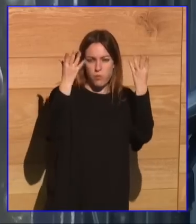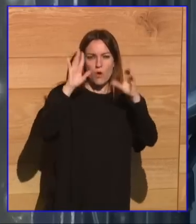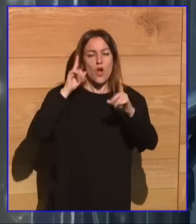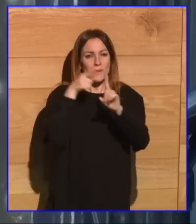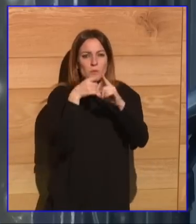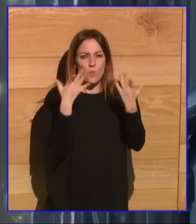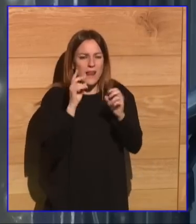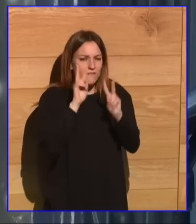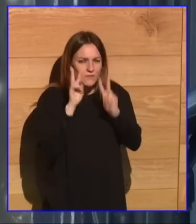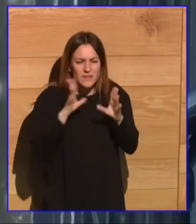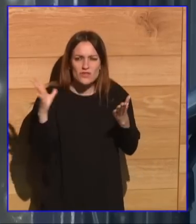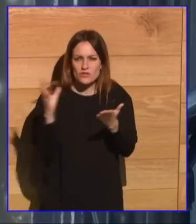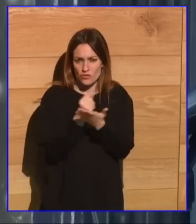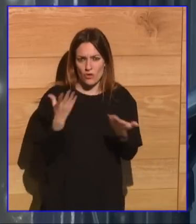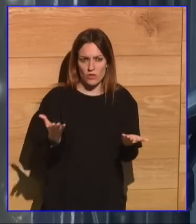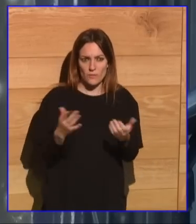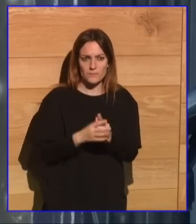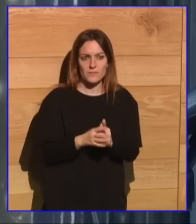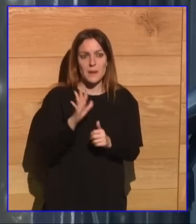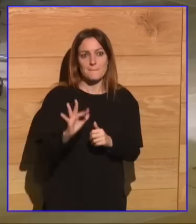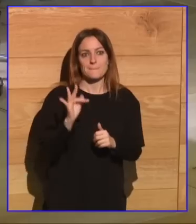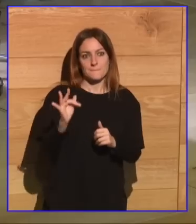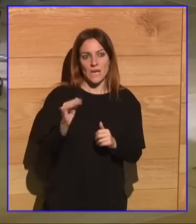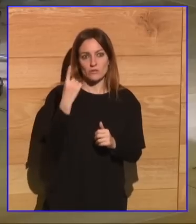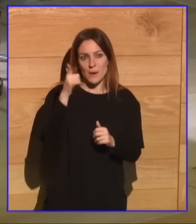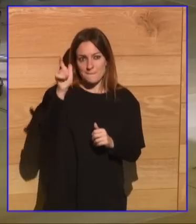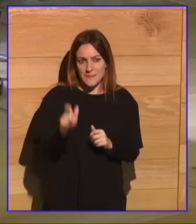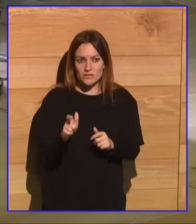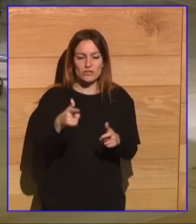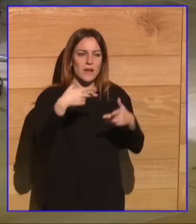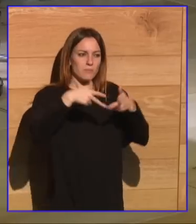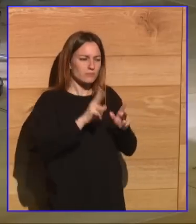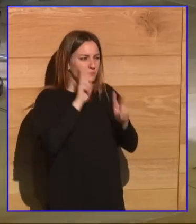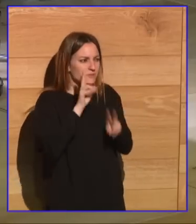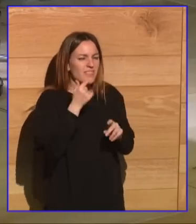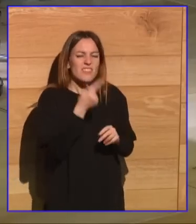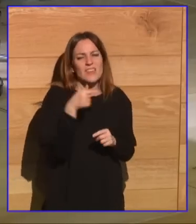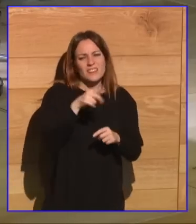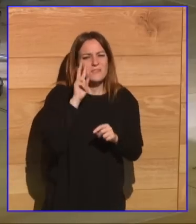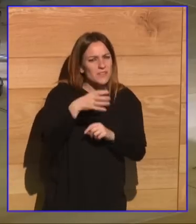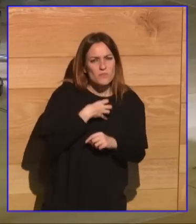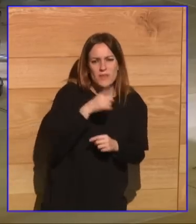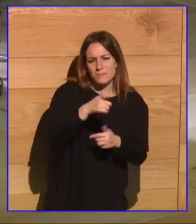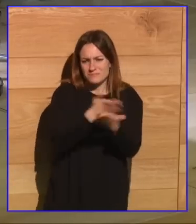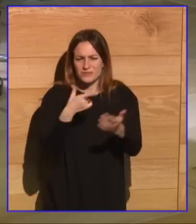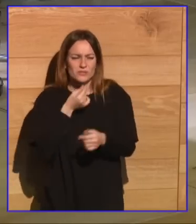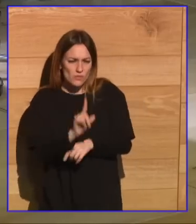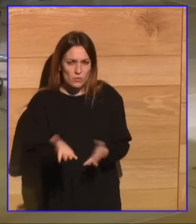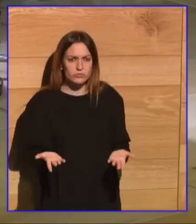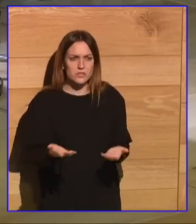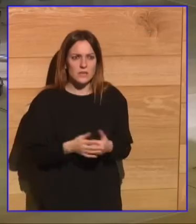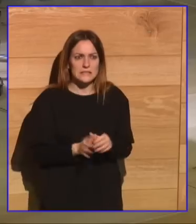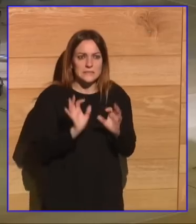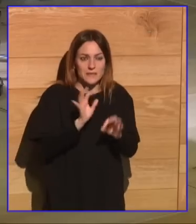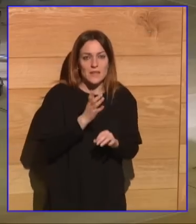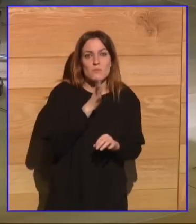clavo en set... Bueno, y un señor en un despacho diciendo que esto no se ve y la gente no le va a gustar, ¿no? Yo tengo 2 ejemplos de, curiosamente... Y sobre todo porque se